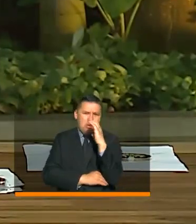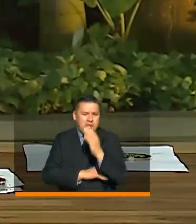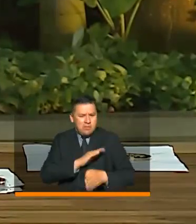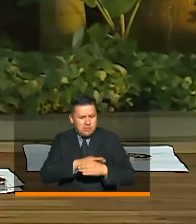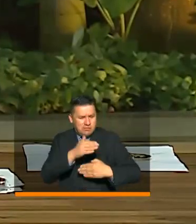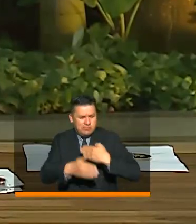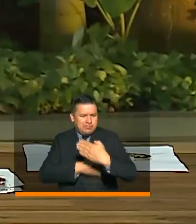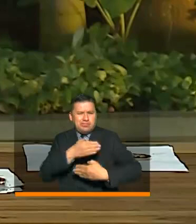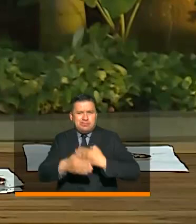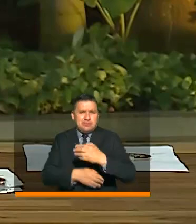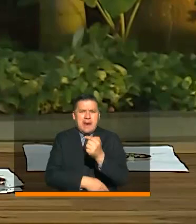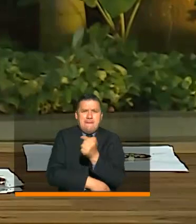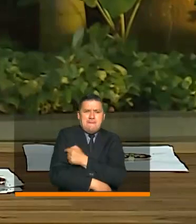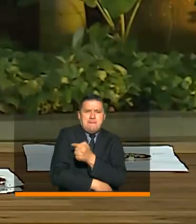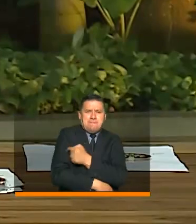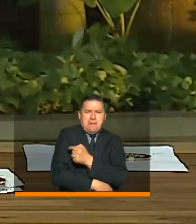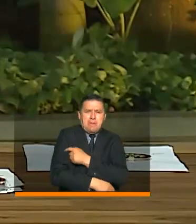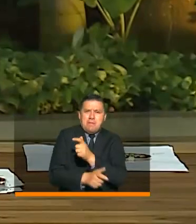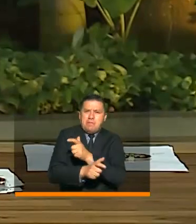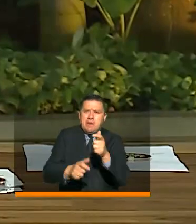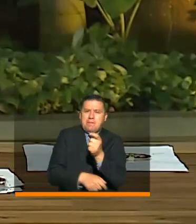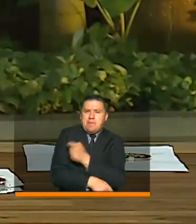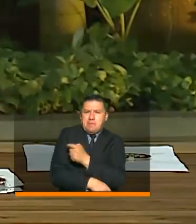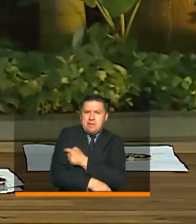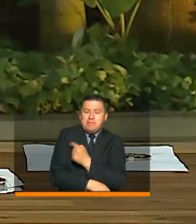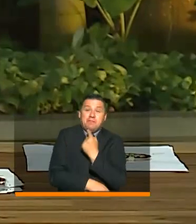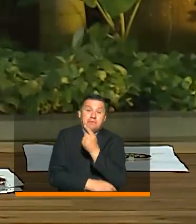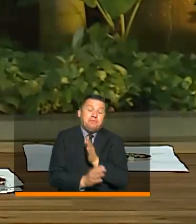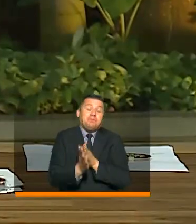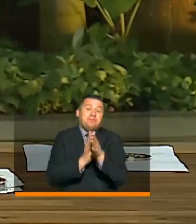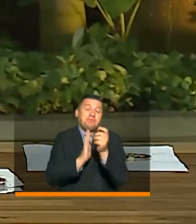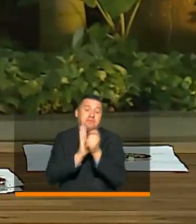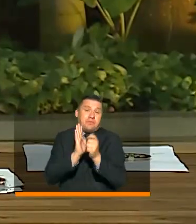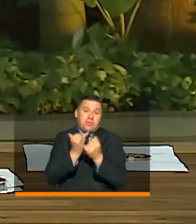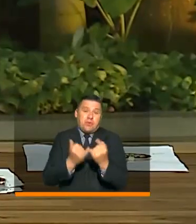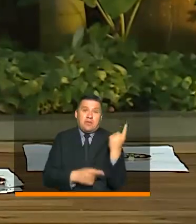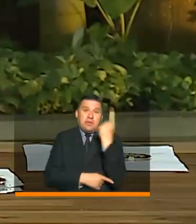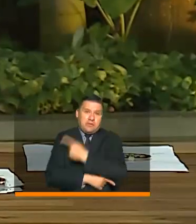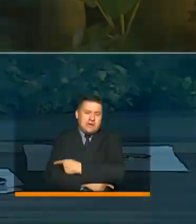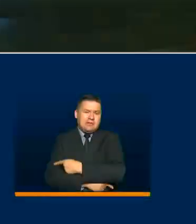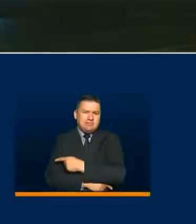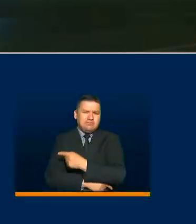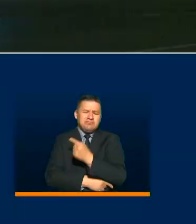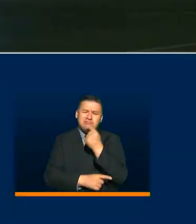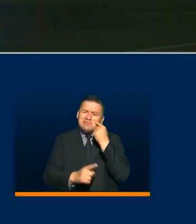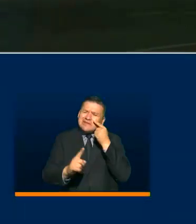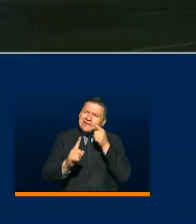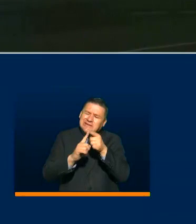sigue avanzando la vacunación masiva. Como les contaba, el día de ayer cruzamos ese